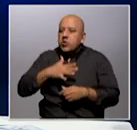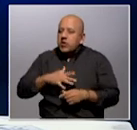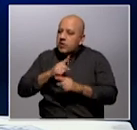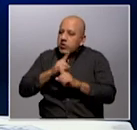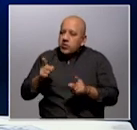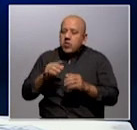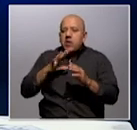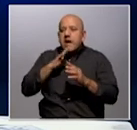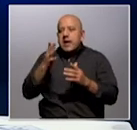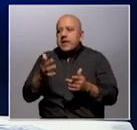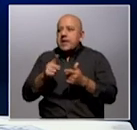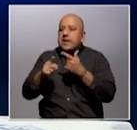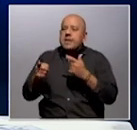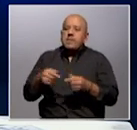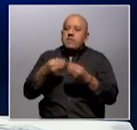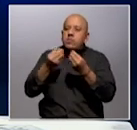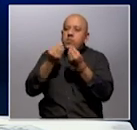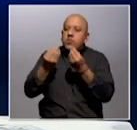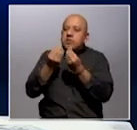se cruzan muchísimas